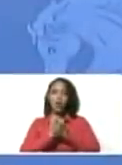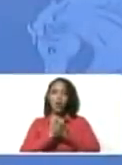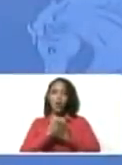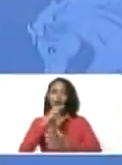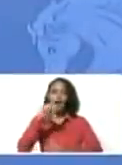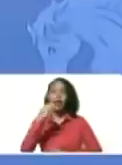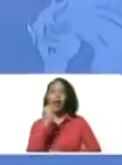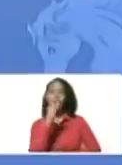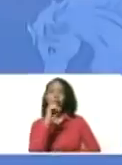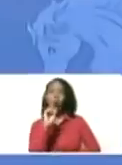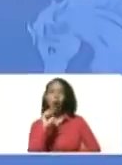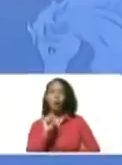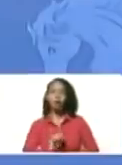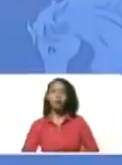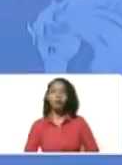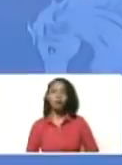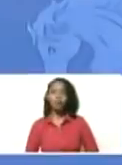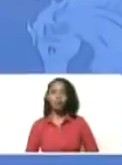Nasoa.